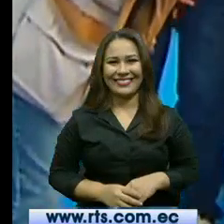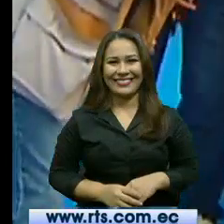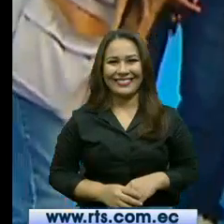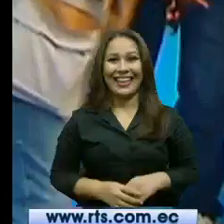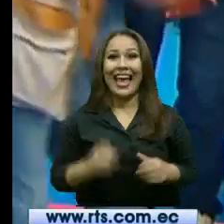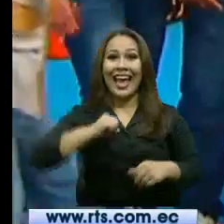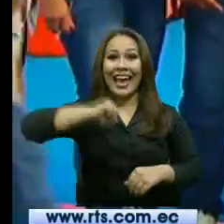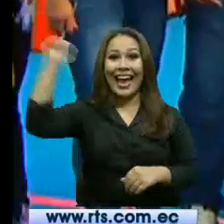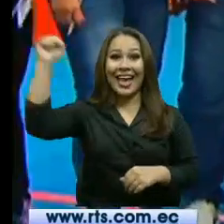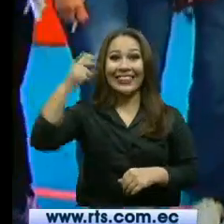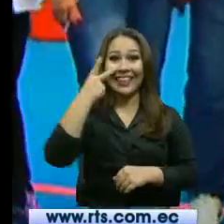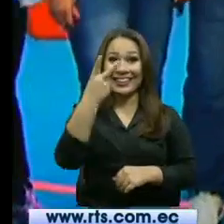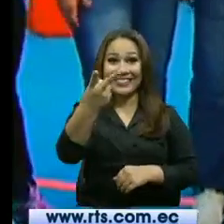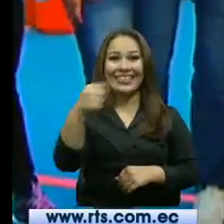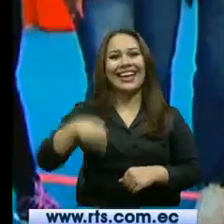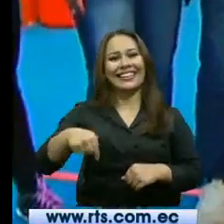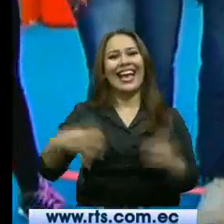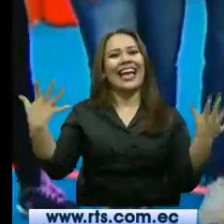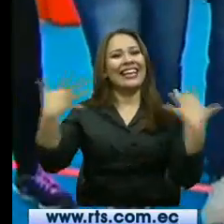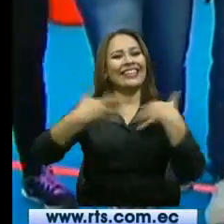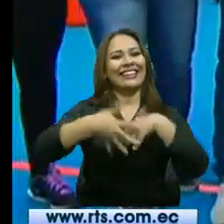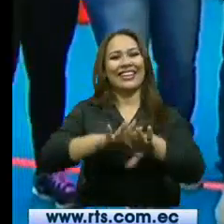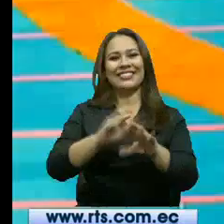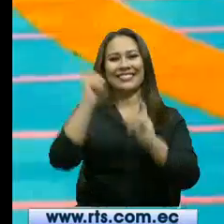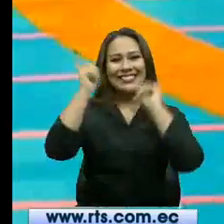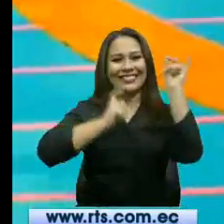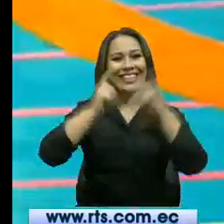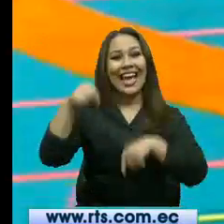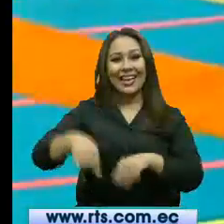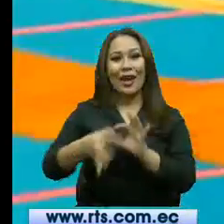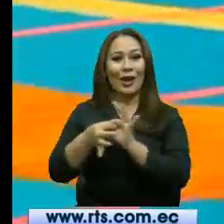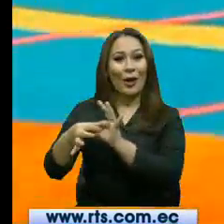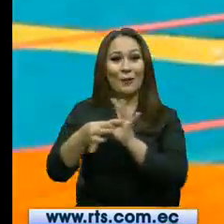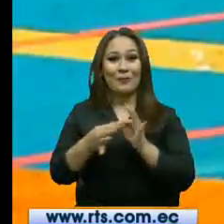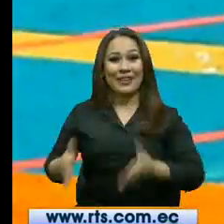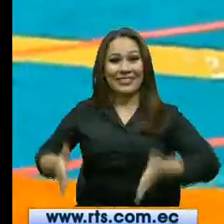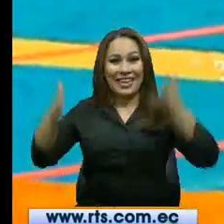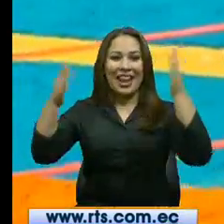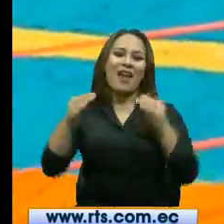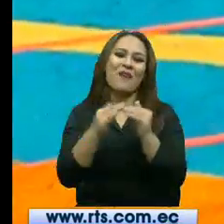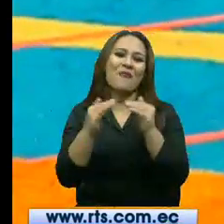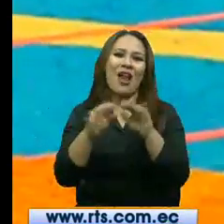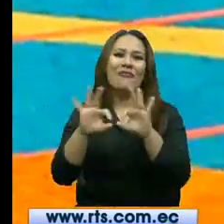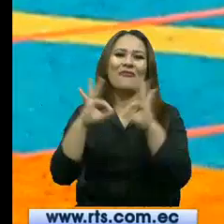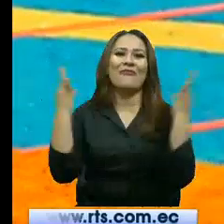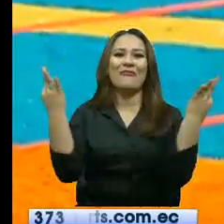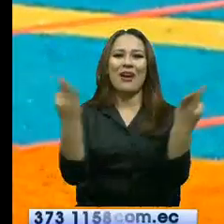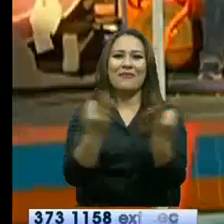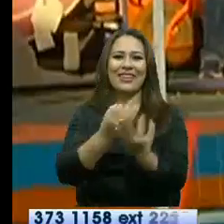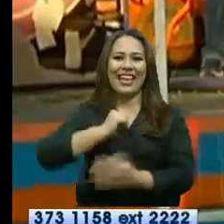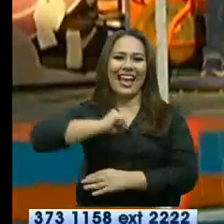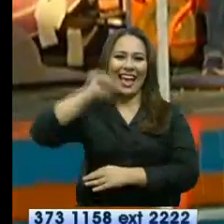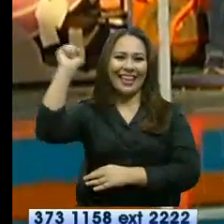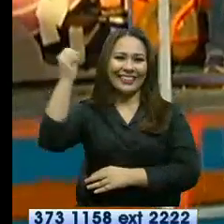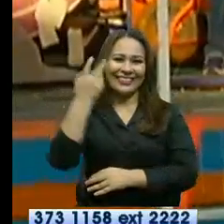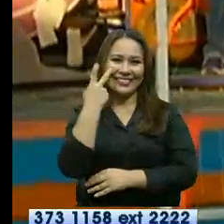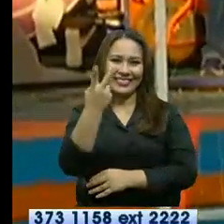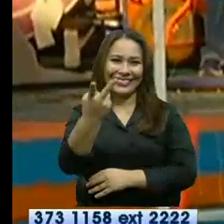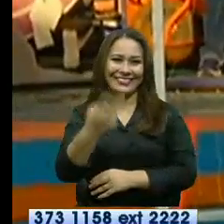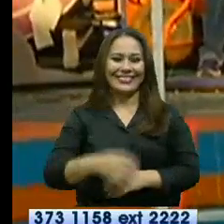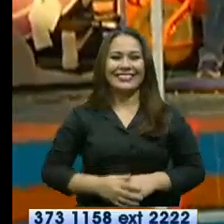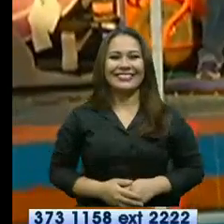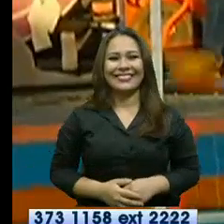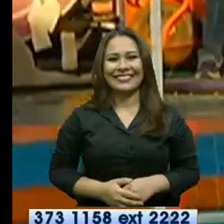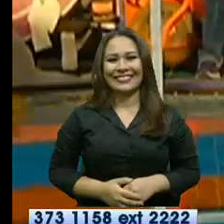Este es uno de los eventos de integración que impulsa RTS como canal, como familia, como grandes amigos. Informó Julio